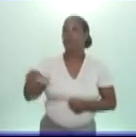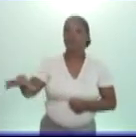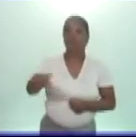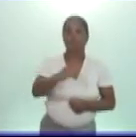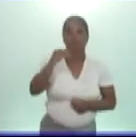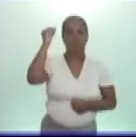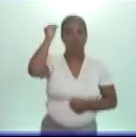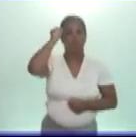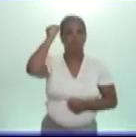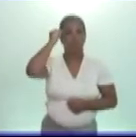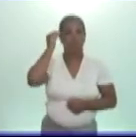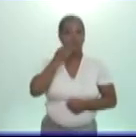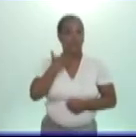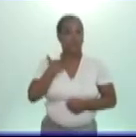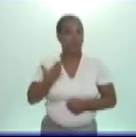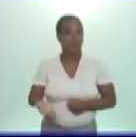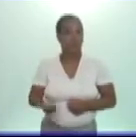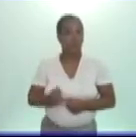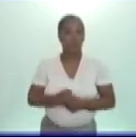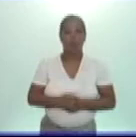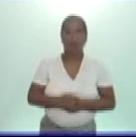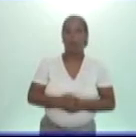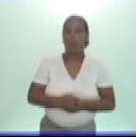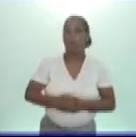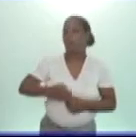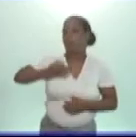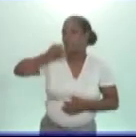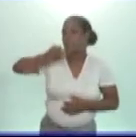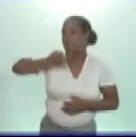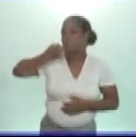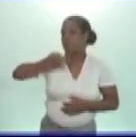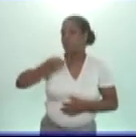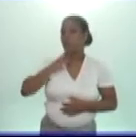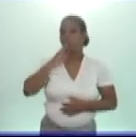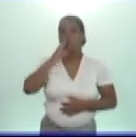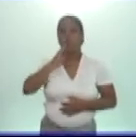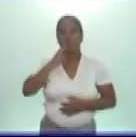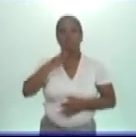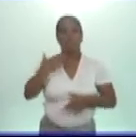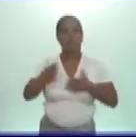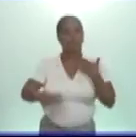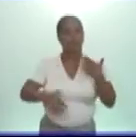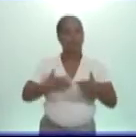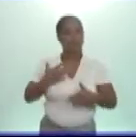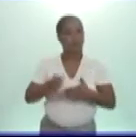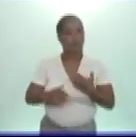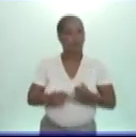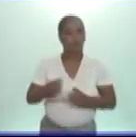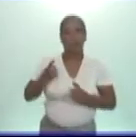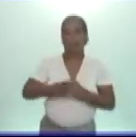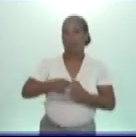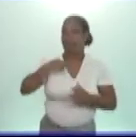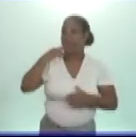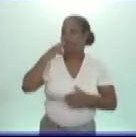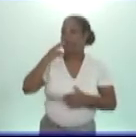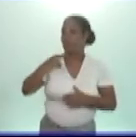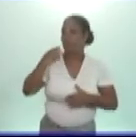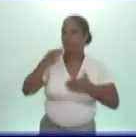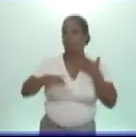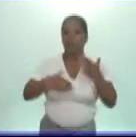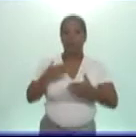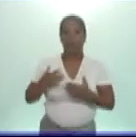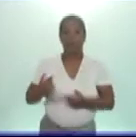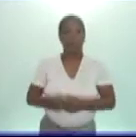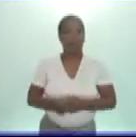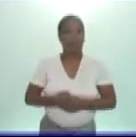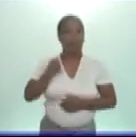aprendido, cómo lo expresamos cuando resolvemos los problemas. Que para resolver problemas no solo necesitamos de